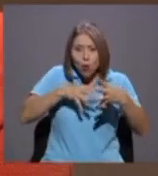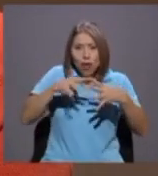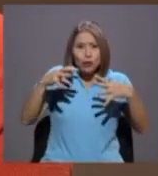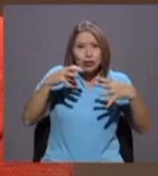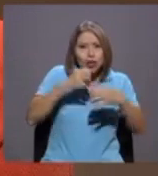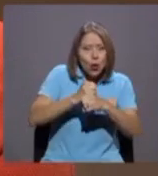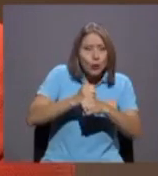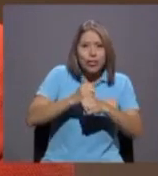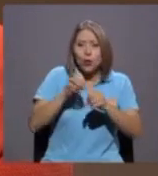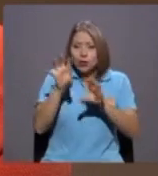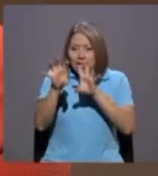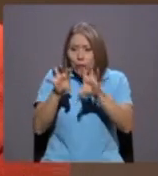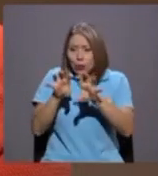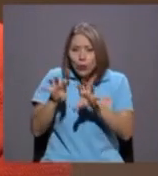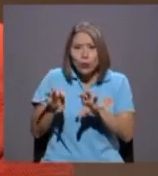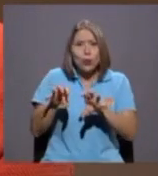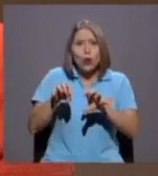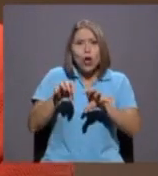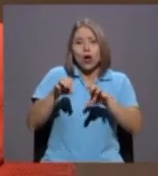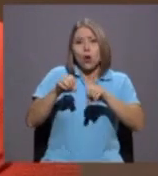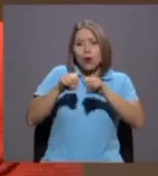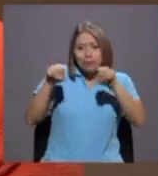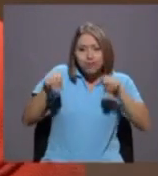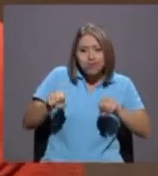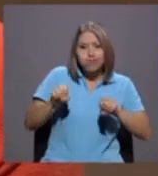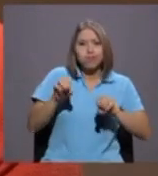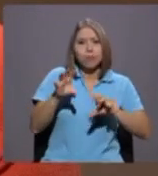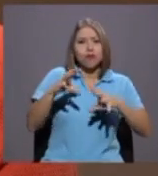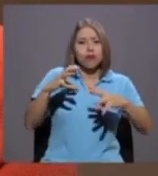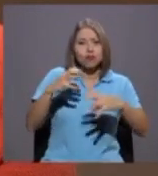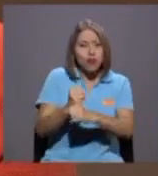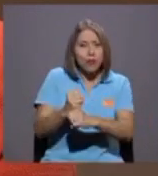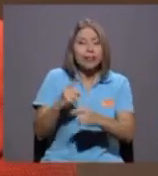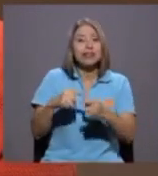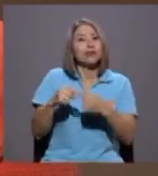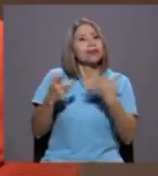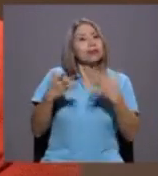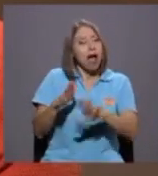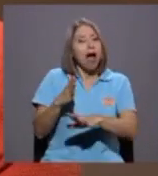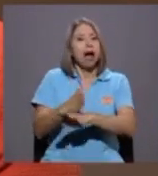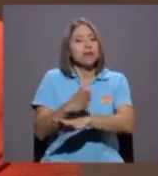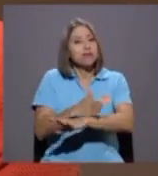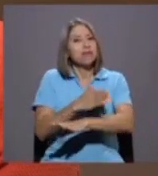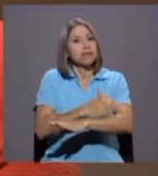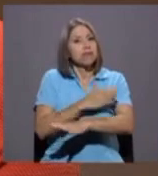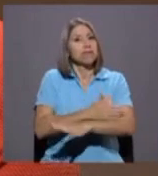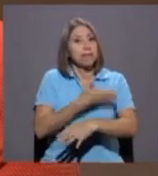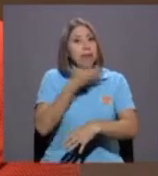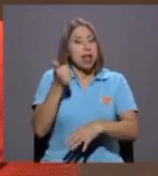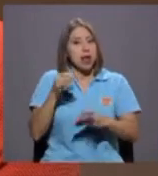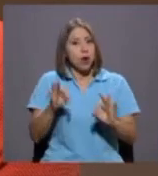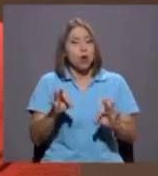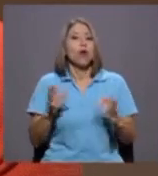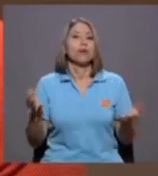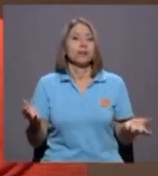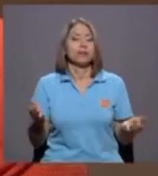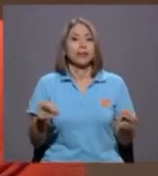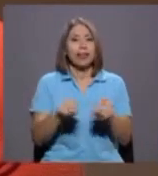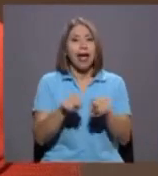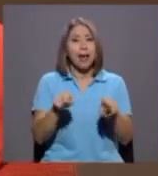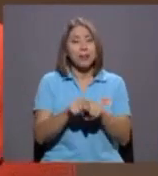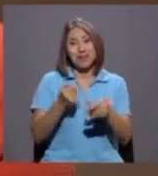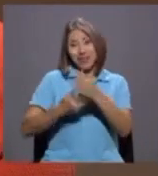infografías, de resúmenes. Entonces hemos ido mejorando esa parte. Incluso antes